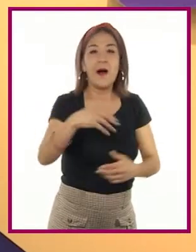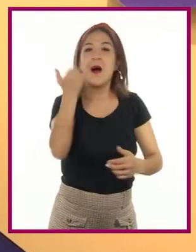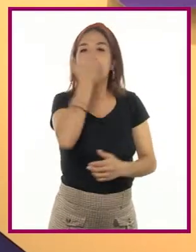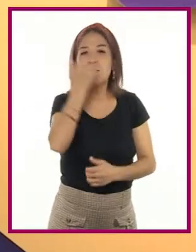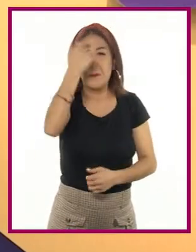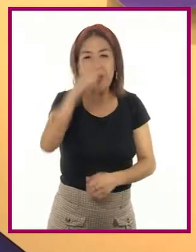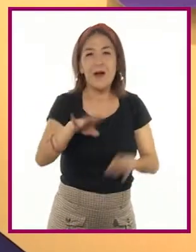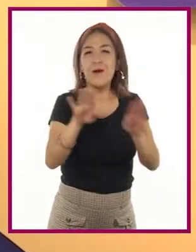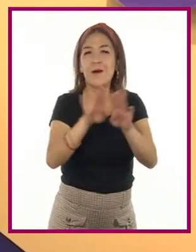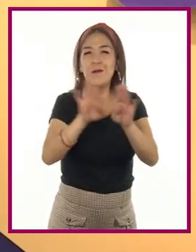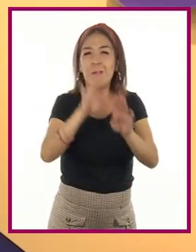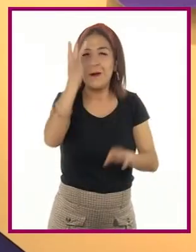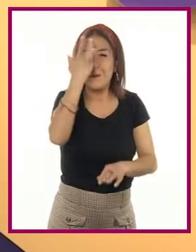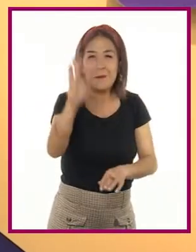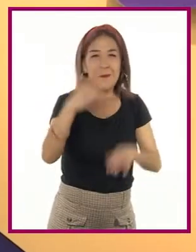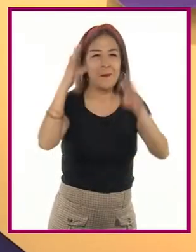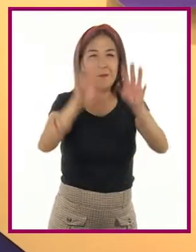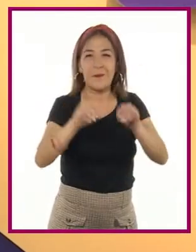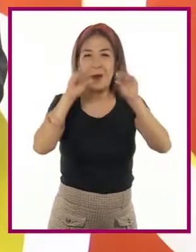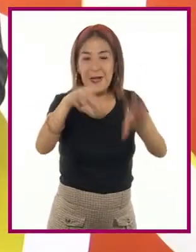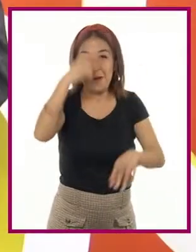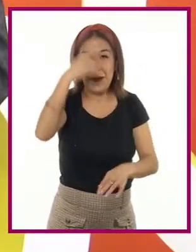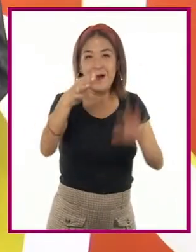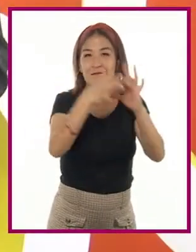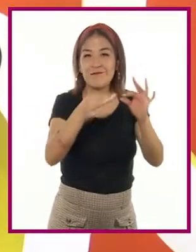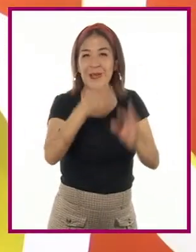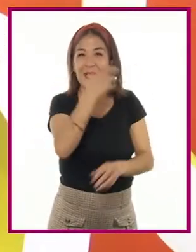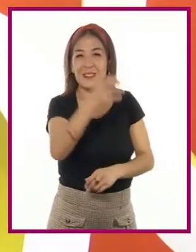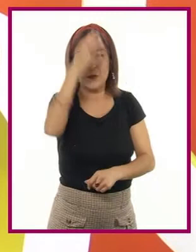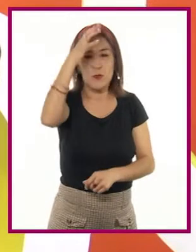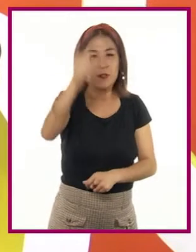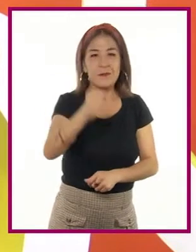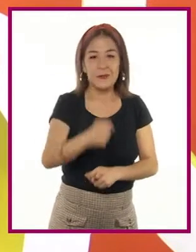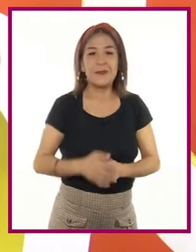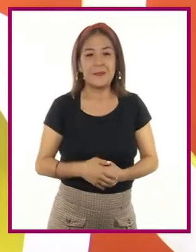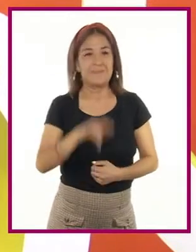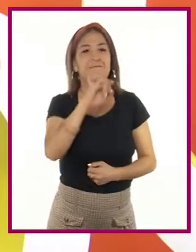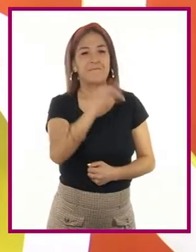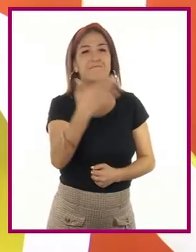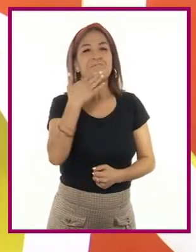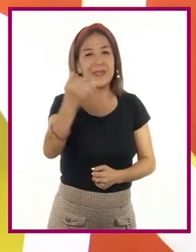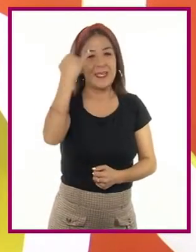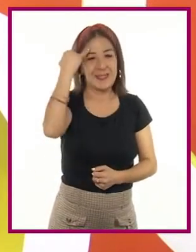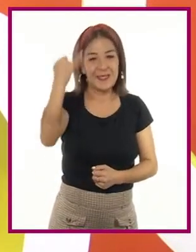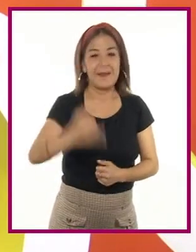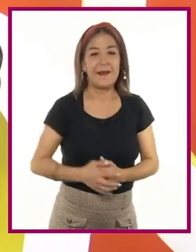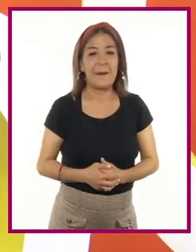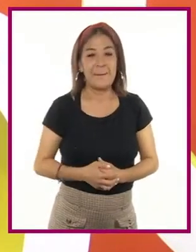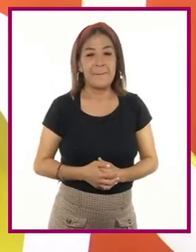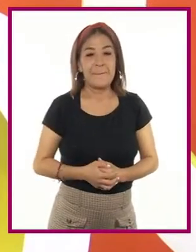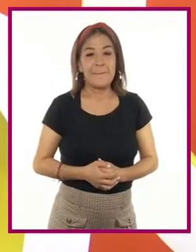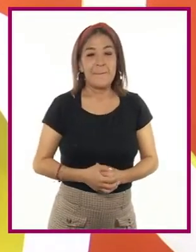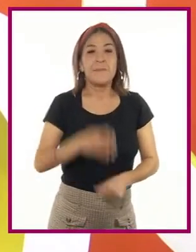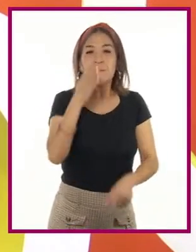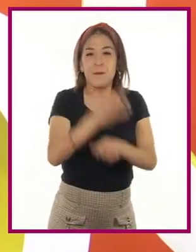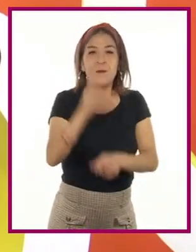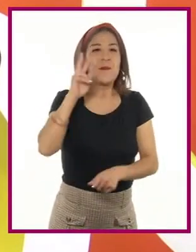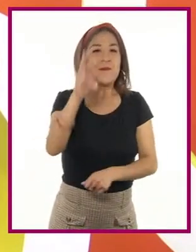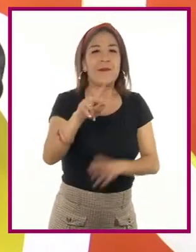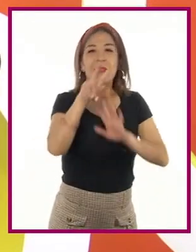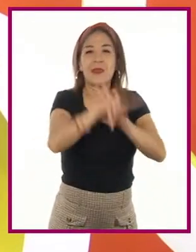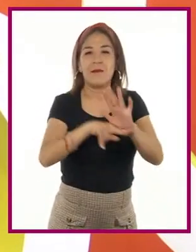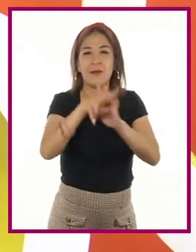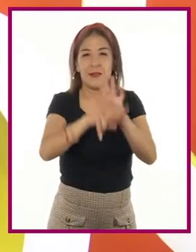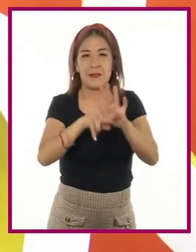en donde empleamos estos conceptos me parece un excelente idea maestra concepción veamos el siguiente